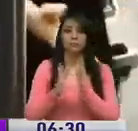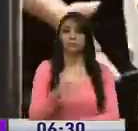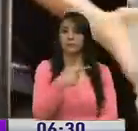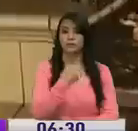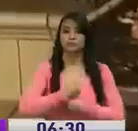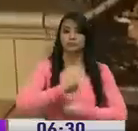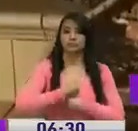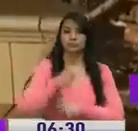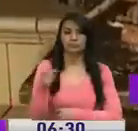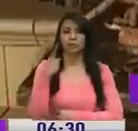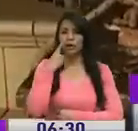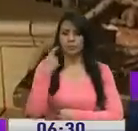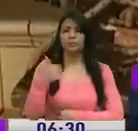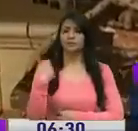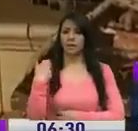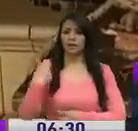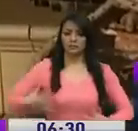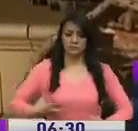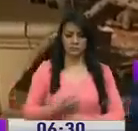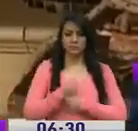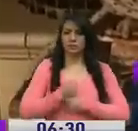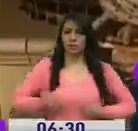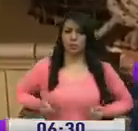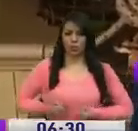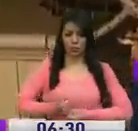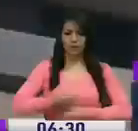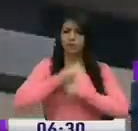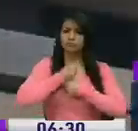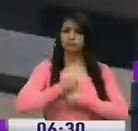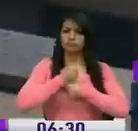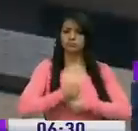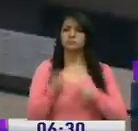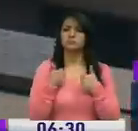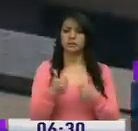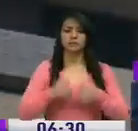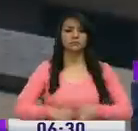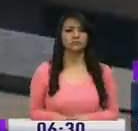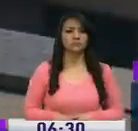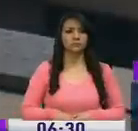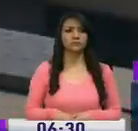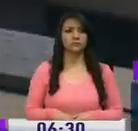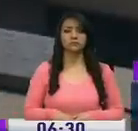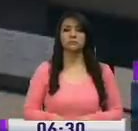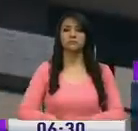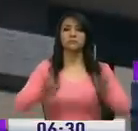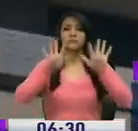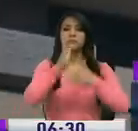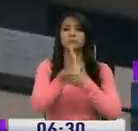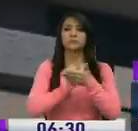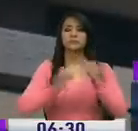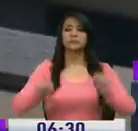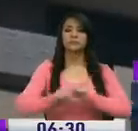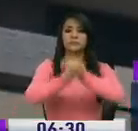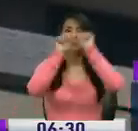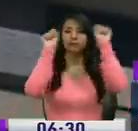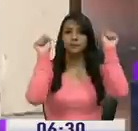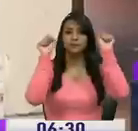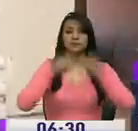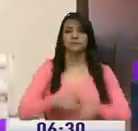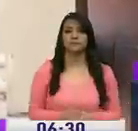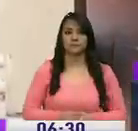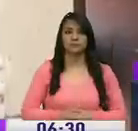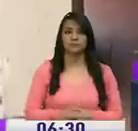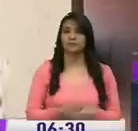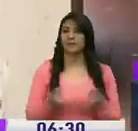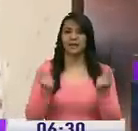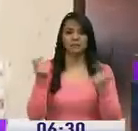sujeto contaba con todas las herramientas de seguridad el hecho se presentó a las 99:30 de la mañana ellos llamaron